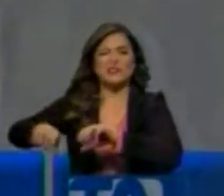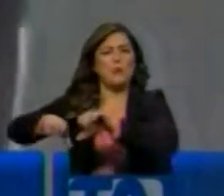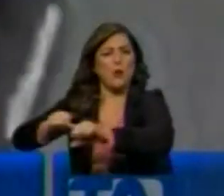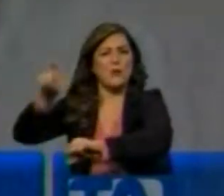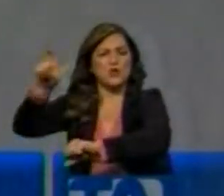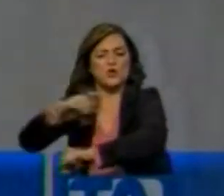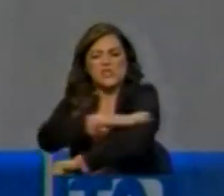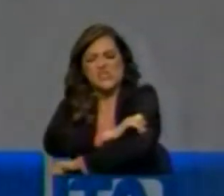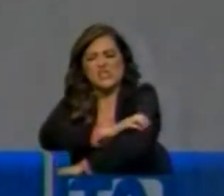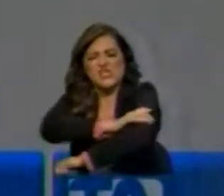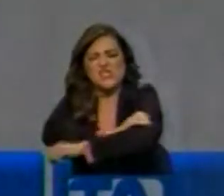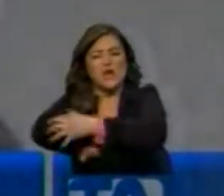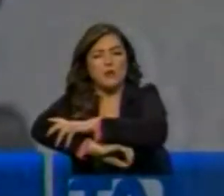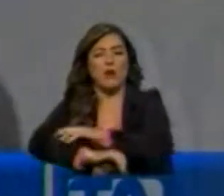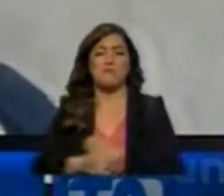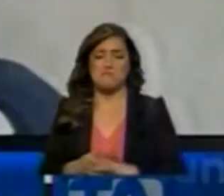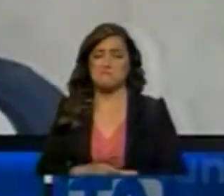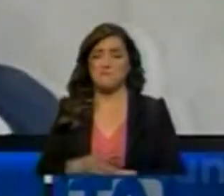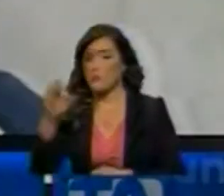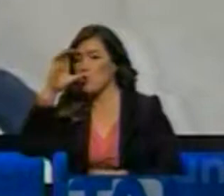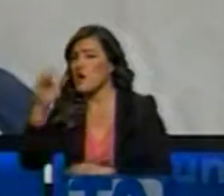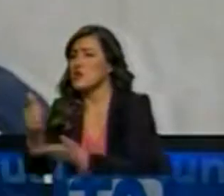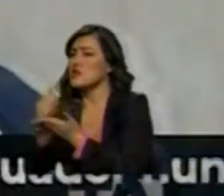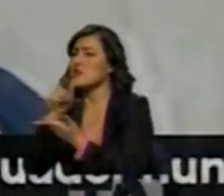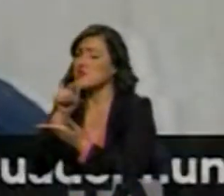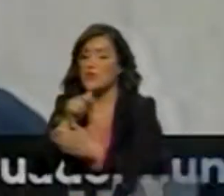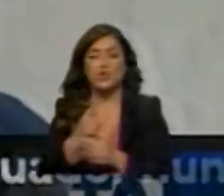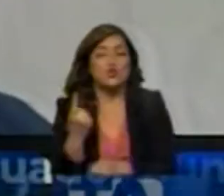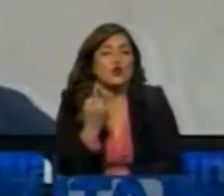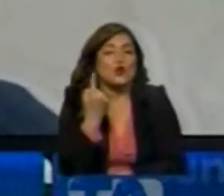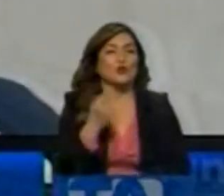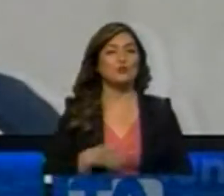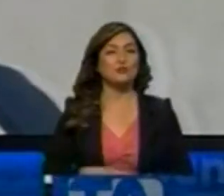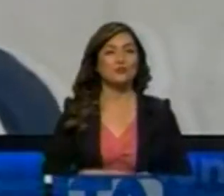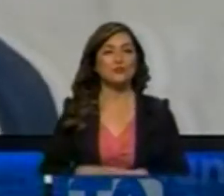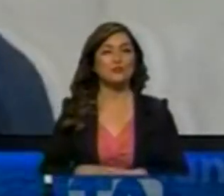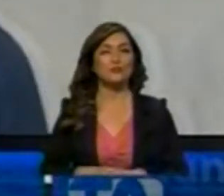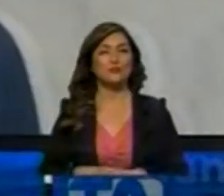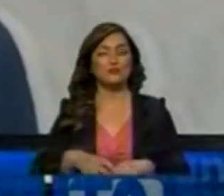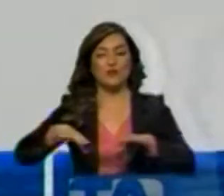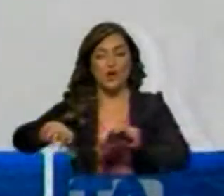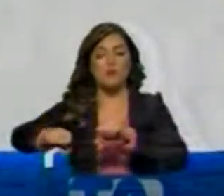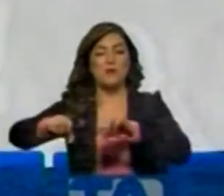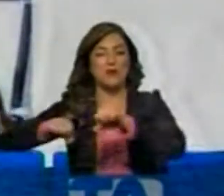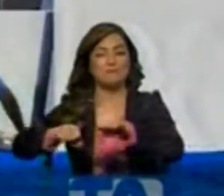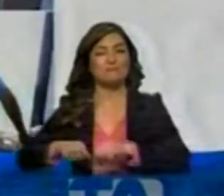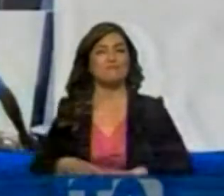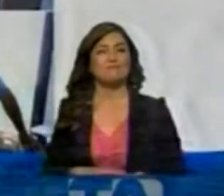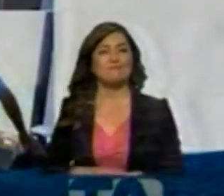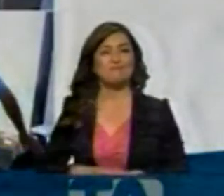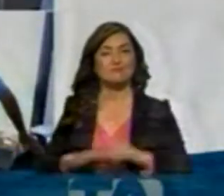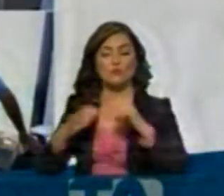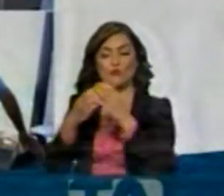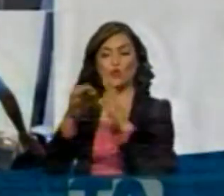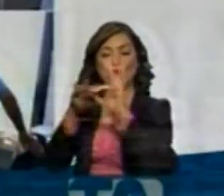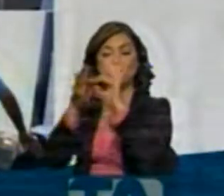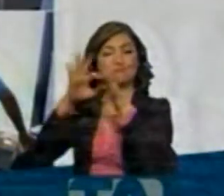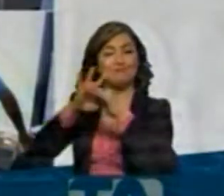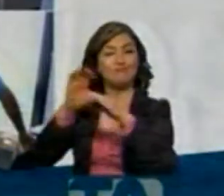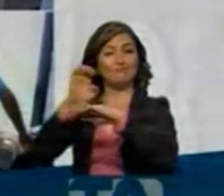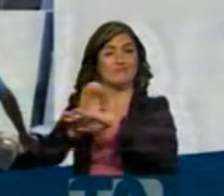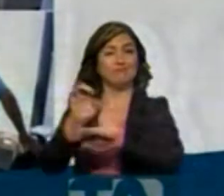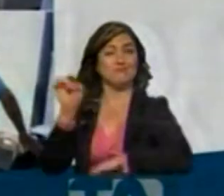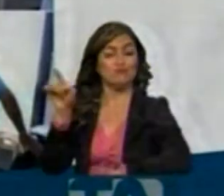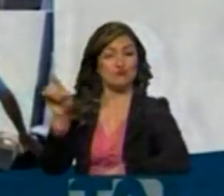solos, complementaba Richard Carapaz. Hemos venido solos, teníamos que buscar a alguien que nos dé masaje. La respuesta del Comité Olímpico Ecuatoriano